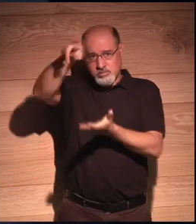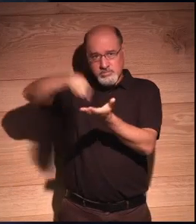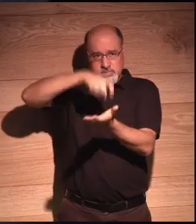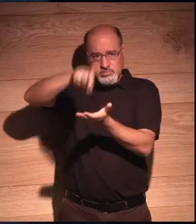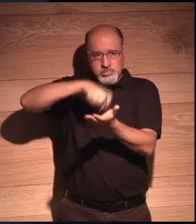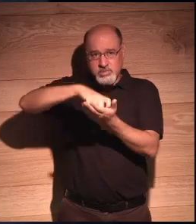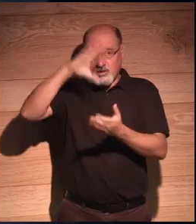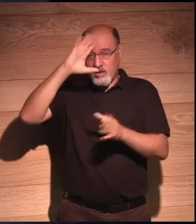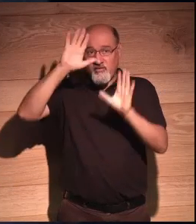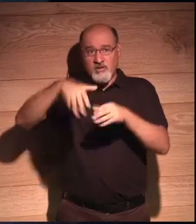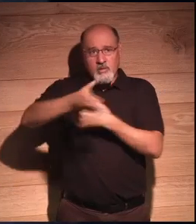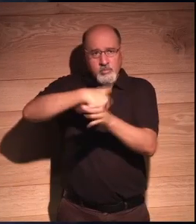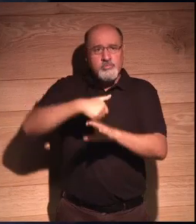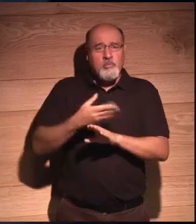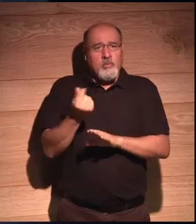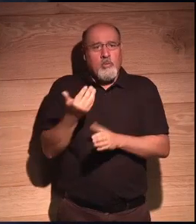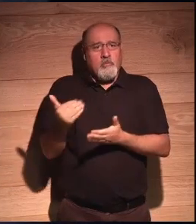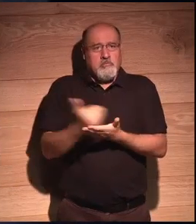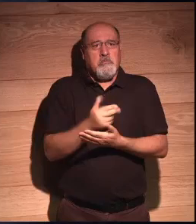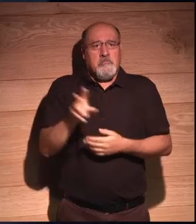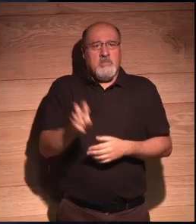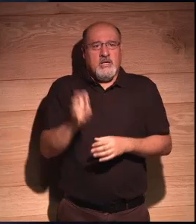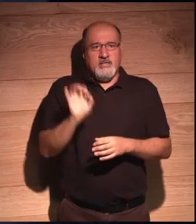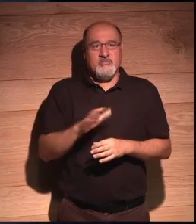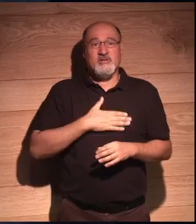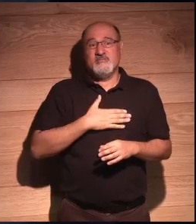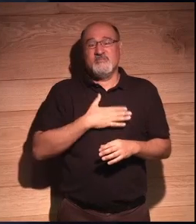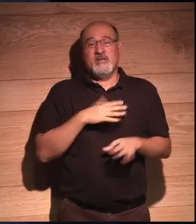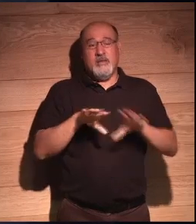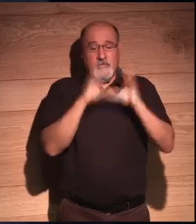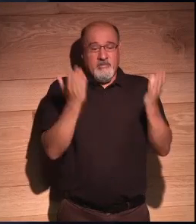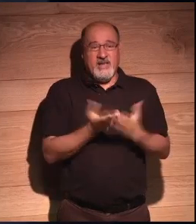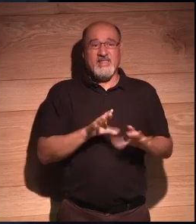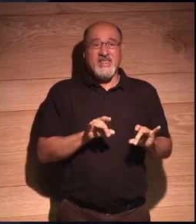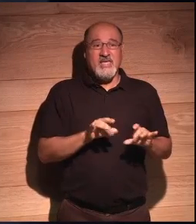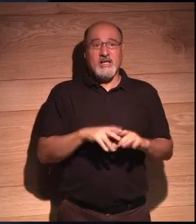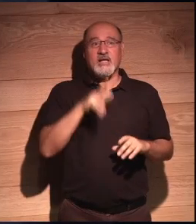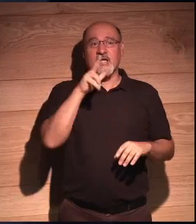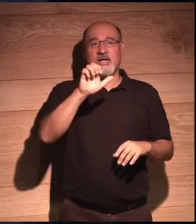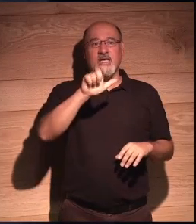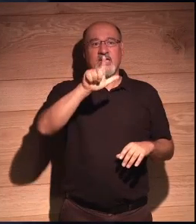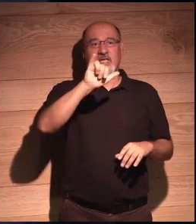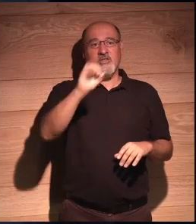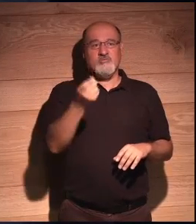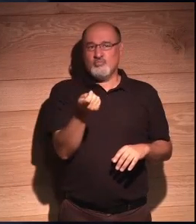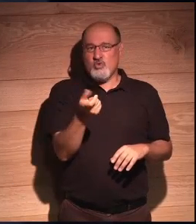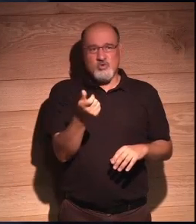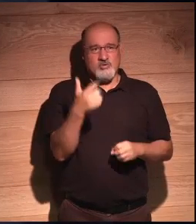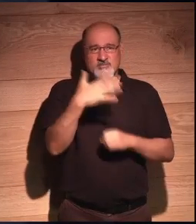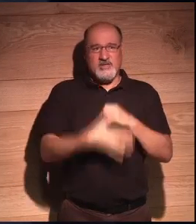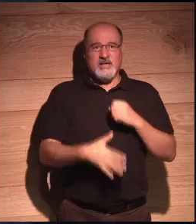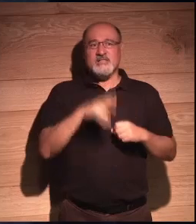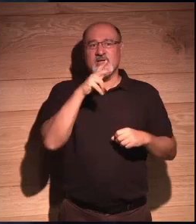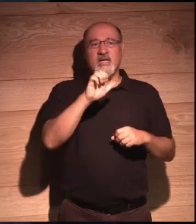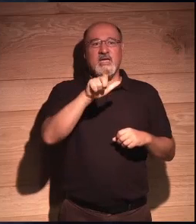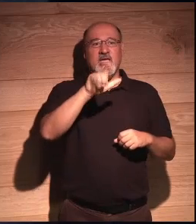a la obtención que se hace en la Tierra. El helio es muy escaso en nuestro planeta porque en la historia de nuestro planeta hemos perdido